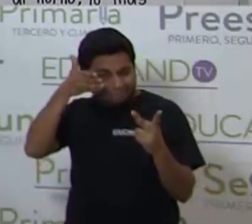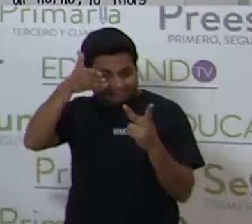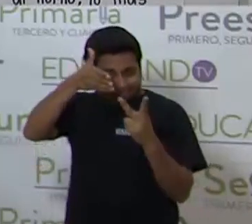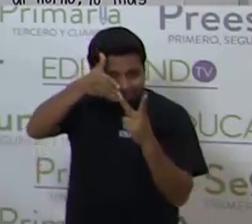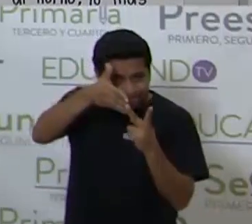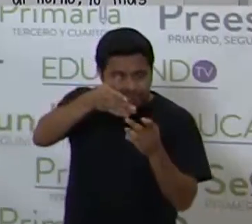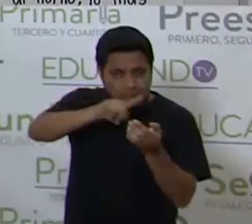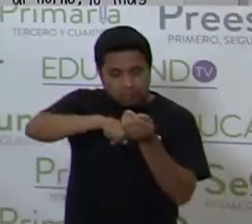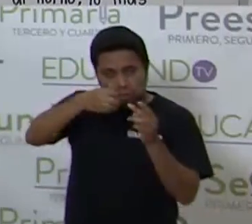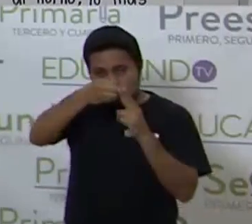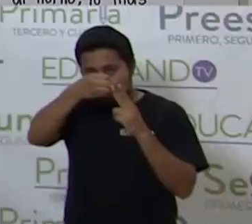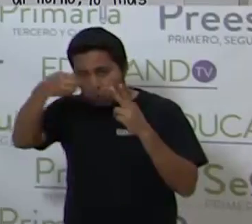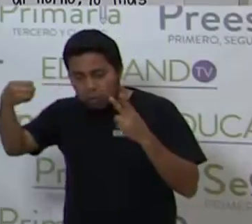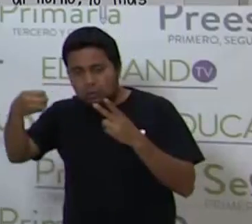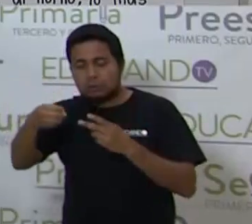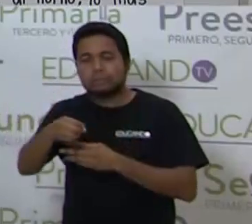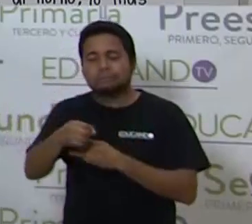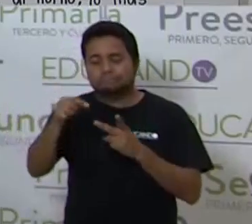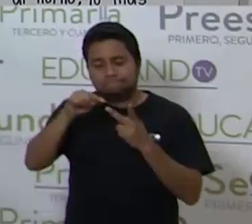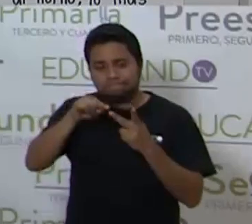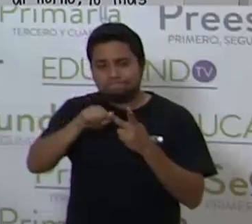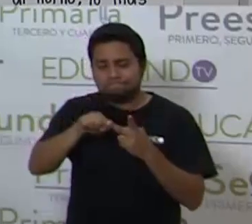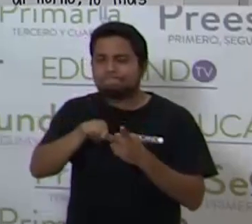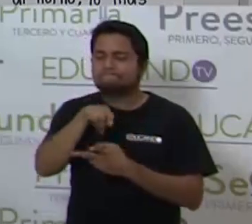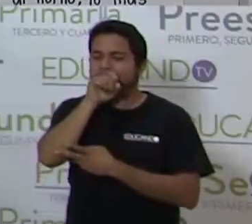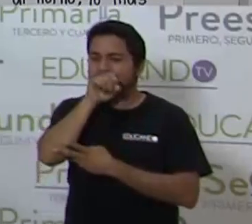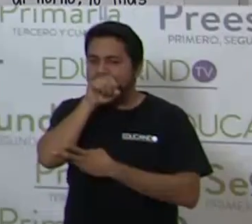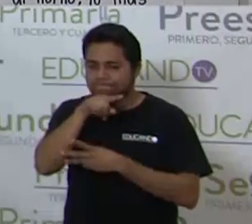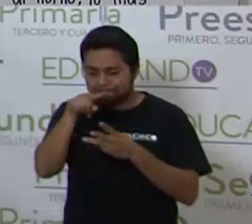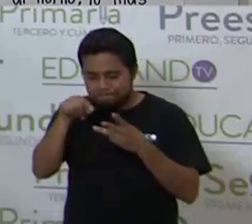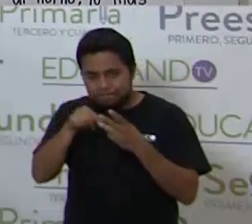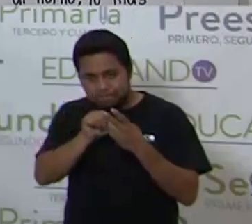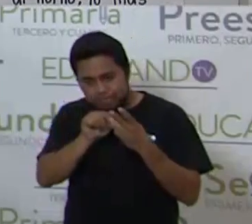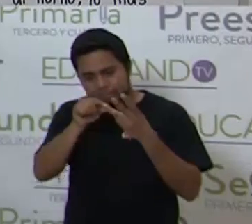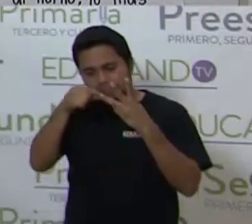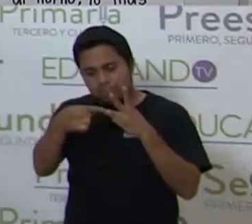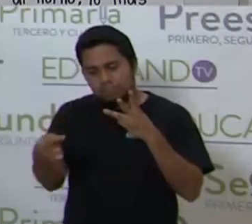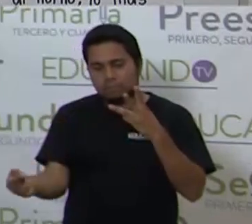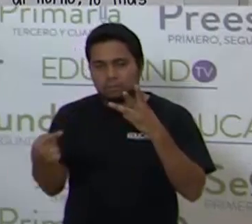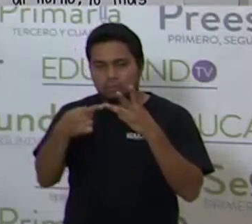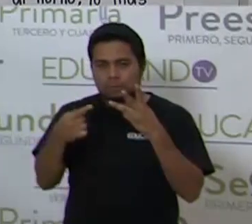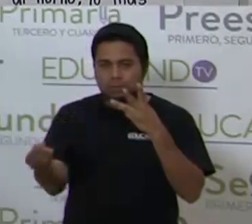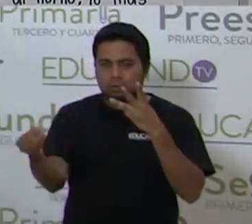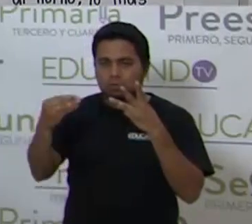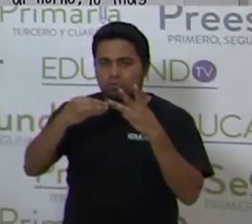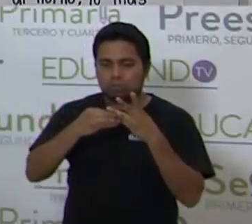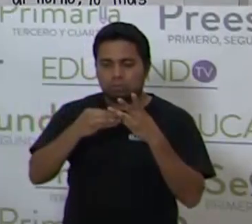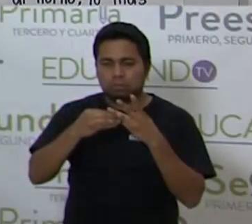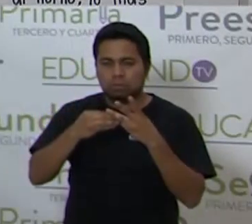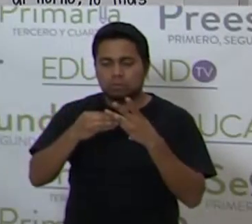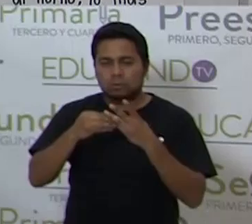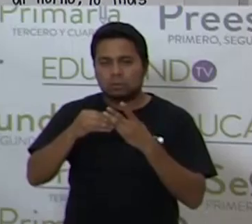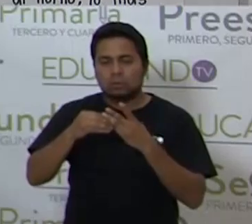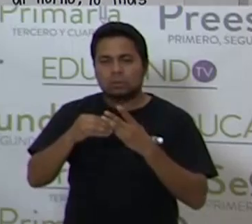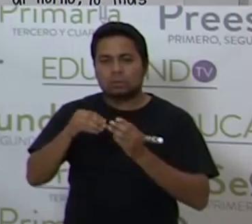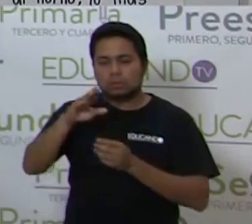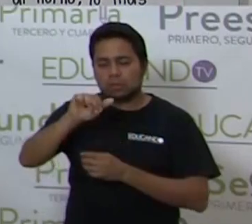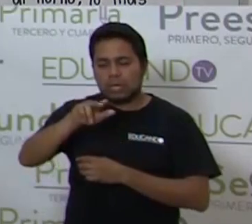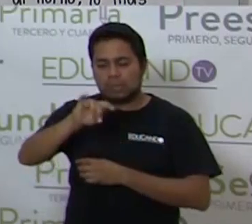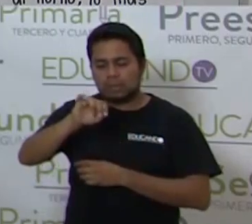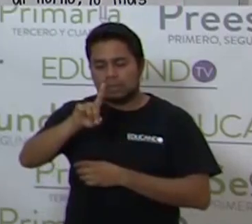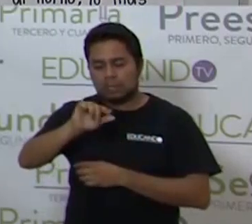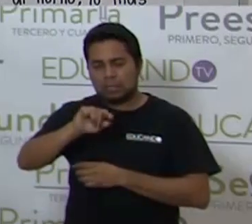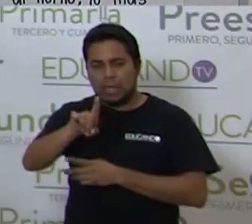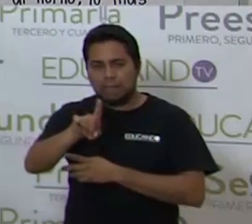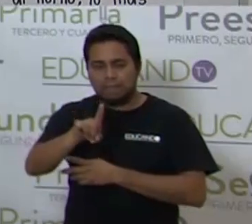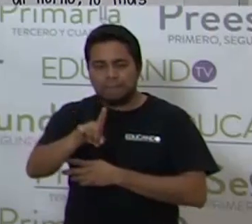de la oración y de la indicación, va a existir la cantidad. Cantidad.